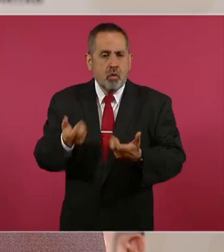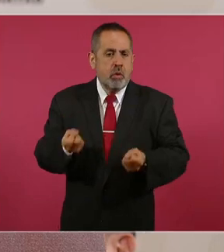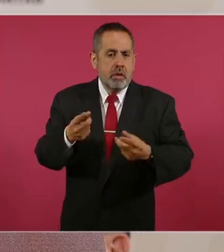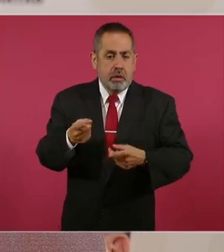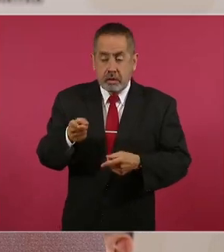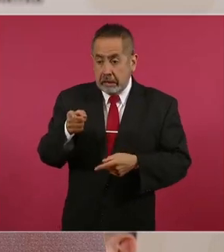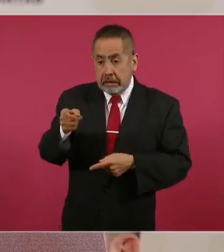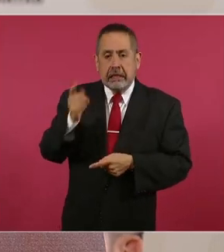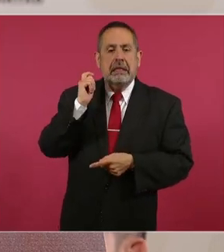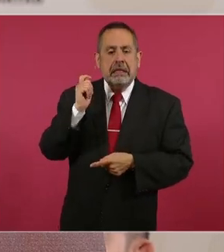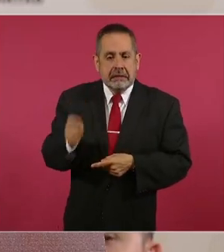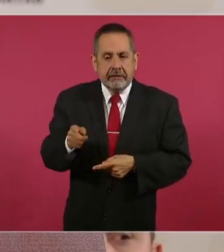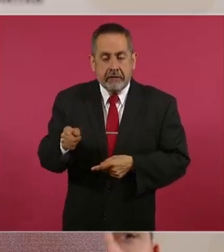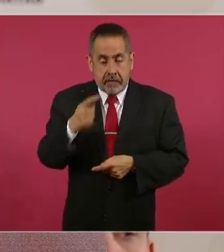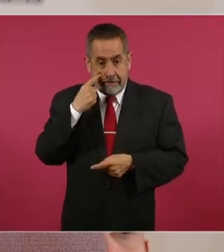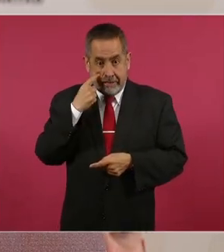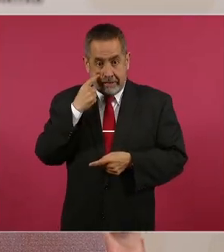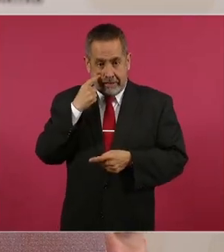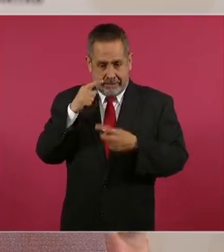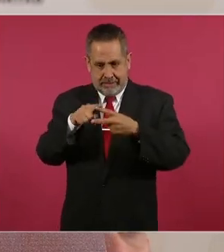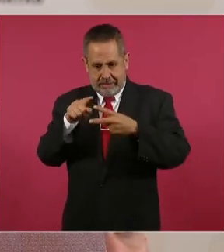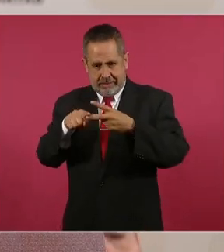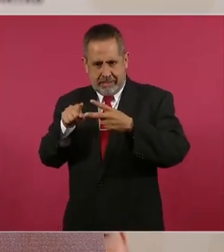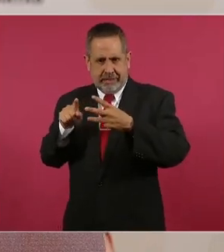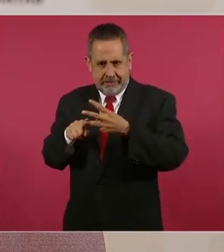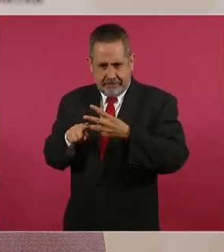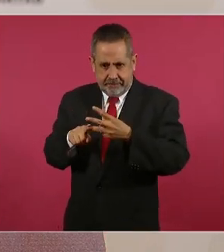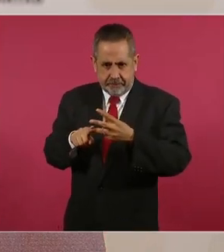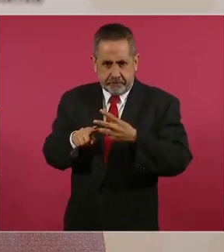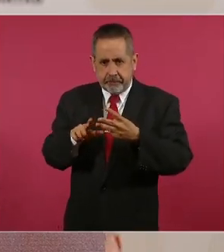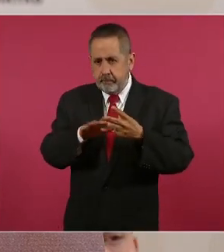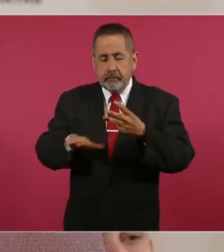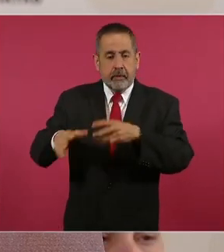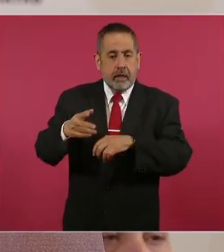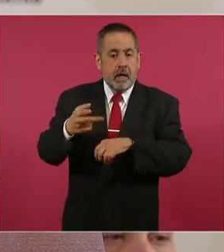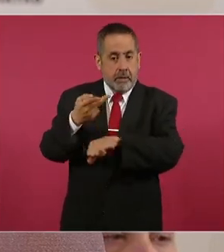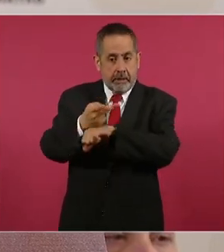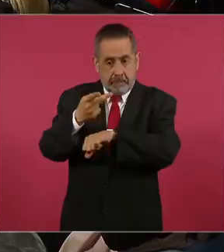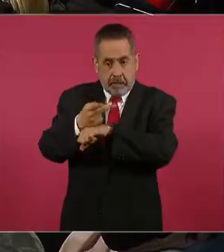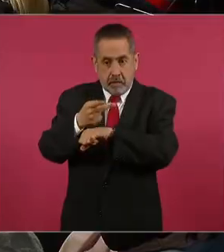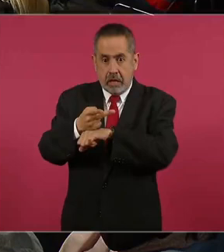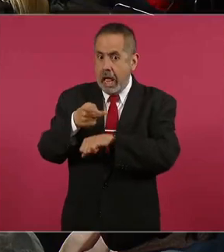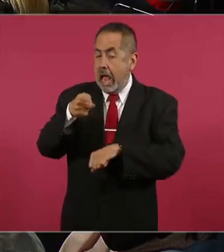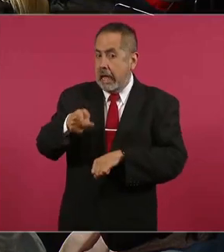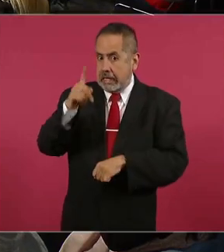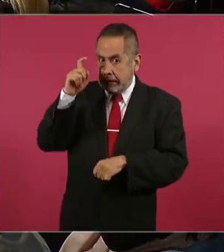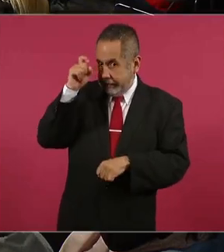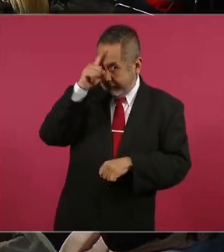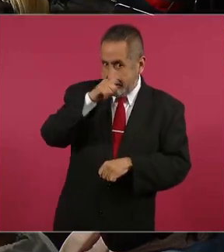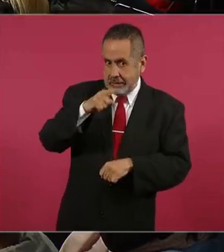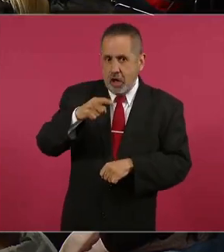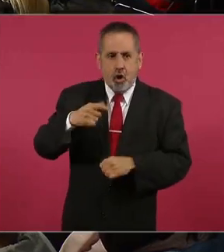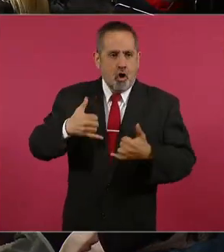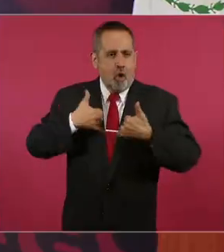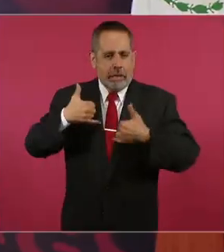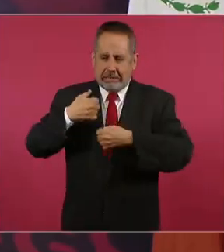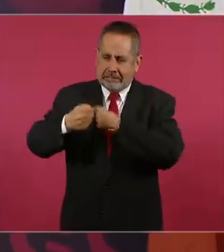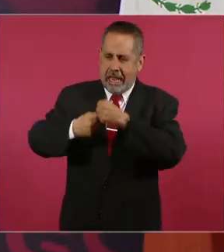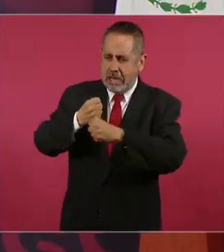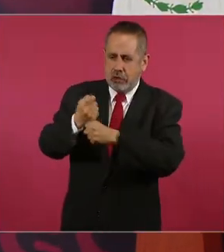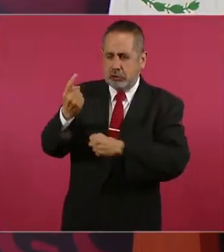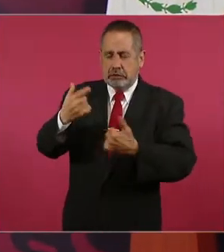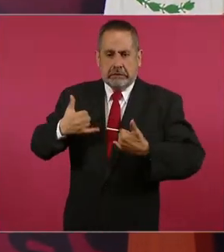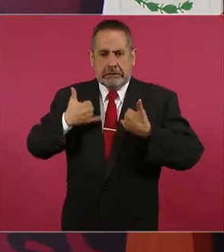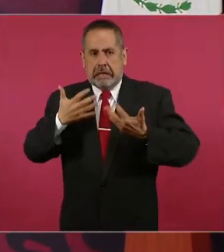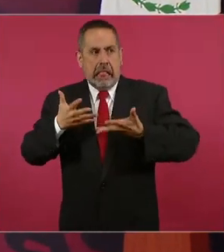esto ha significado en los tres casos, pero fundamentalmente en la media superior, que es la edad más difícil, porque es la edad de la